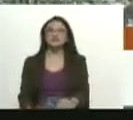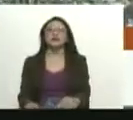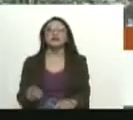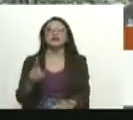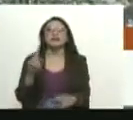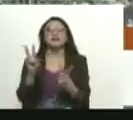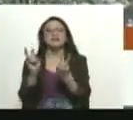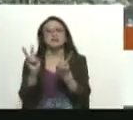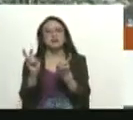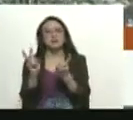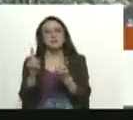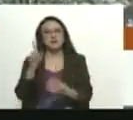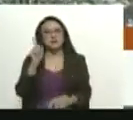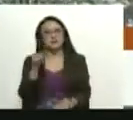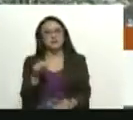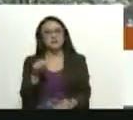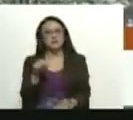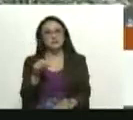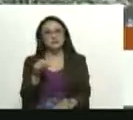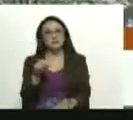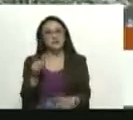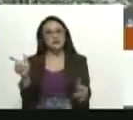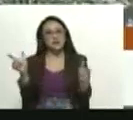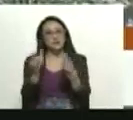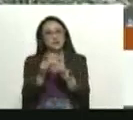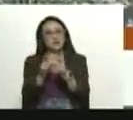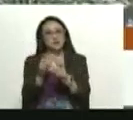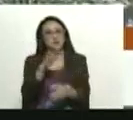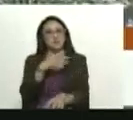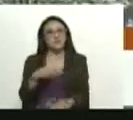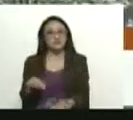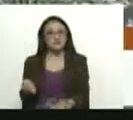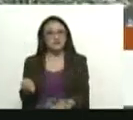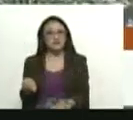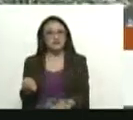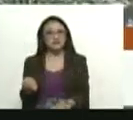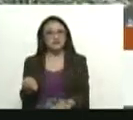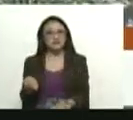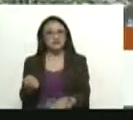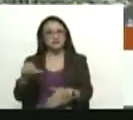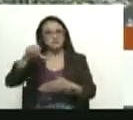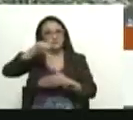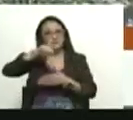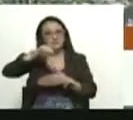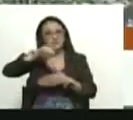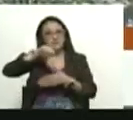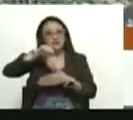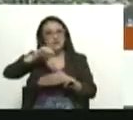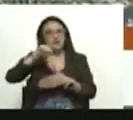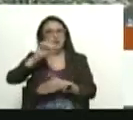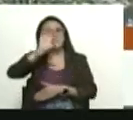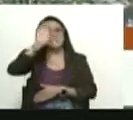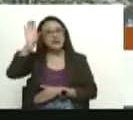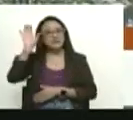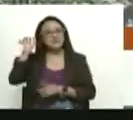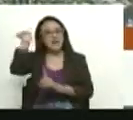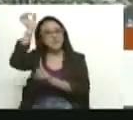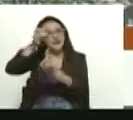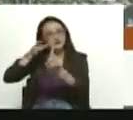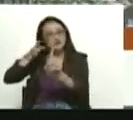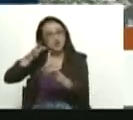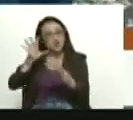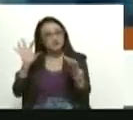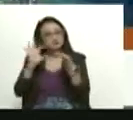hecho extraordinario de haber reunido a los presidentes de Sudamérica, de los países amazónicos, para por